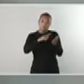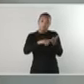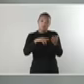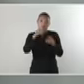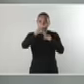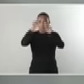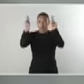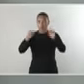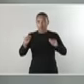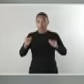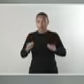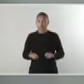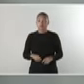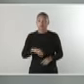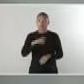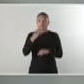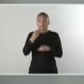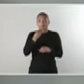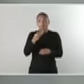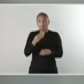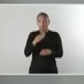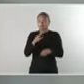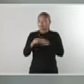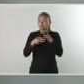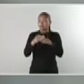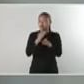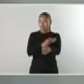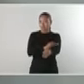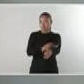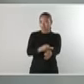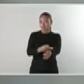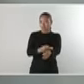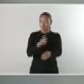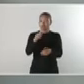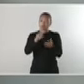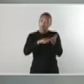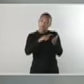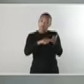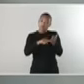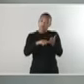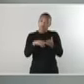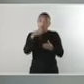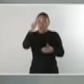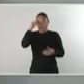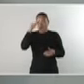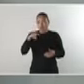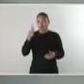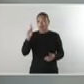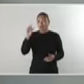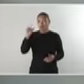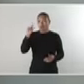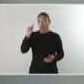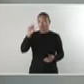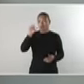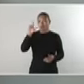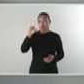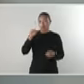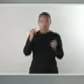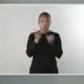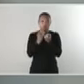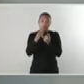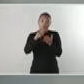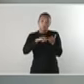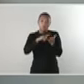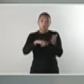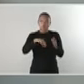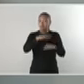paz Es por el bienestar de las familias un voto por Baltasar es un voto por todos y cada